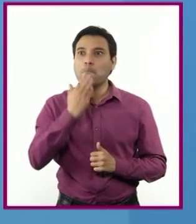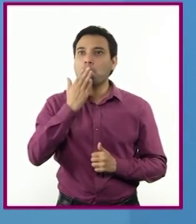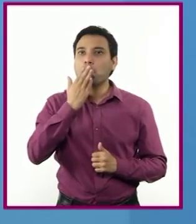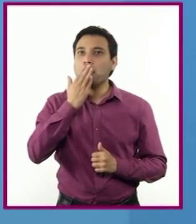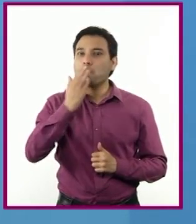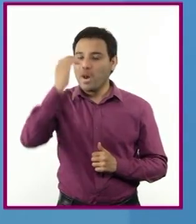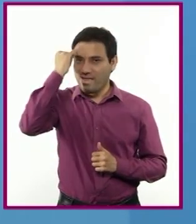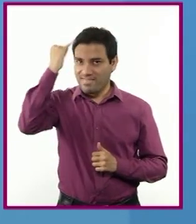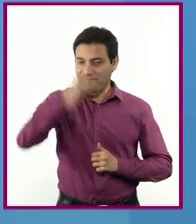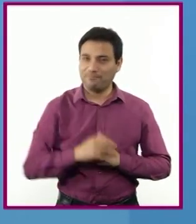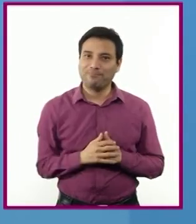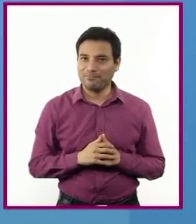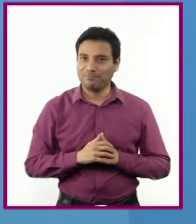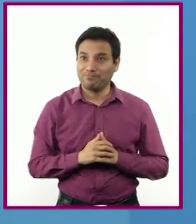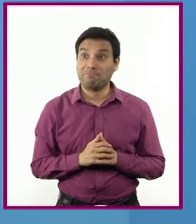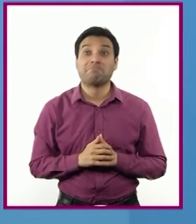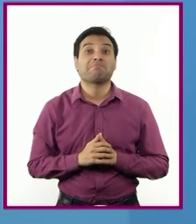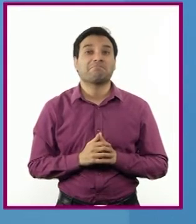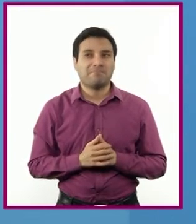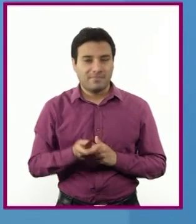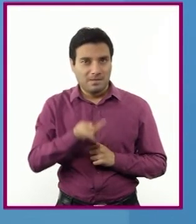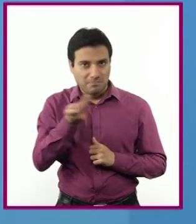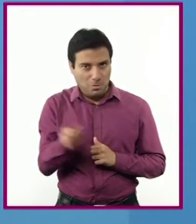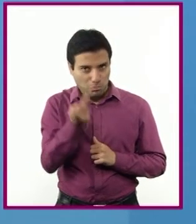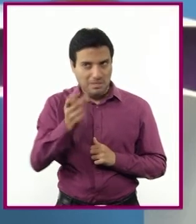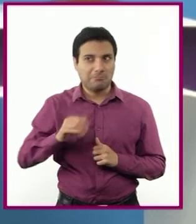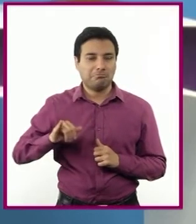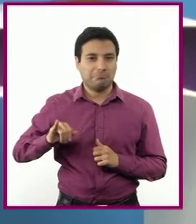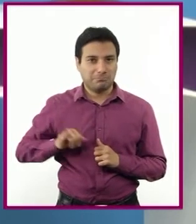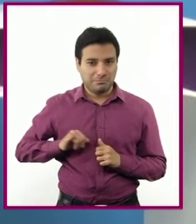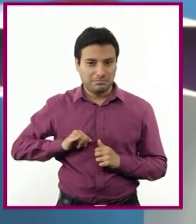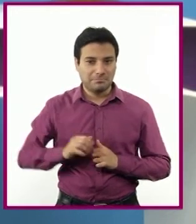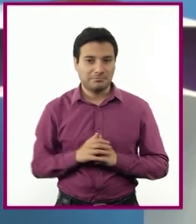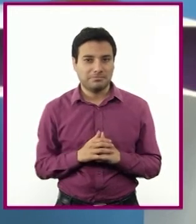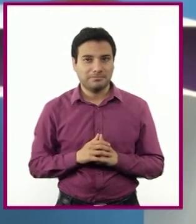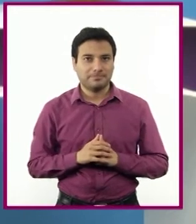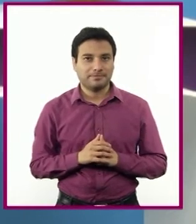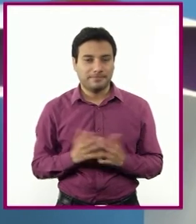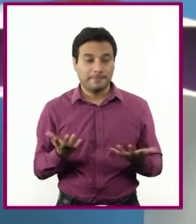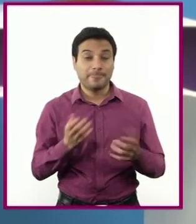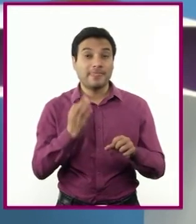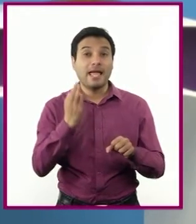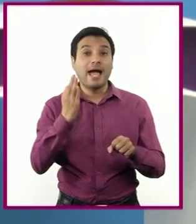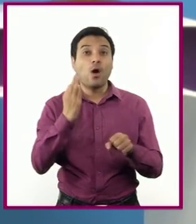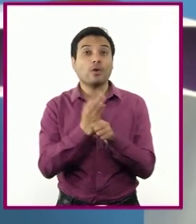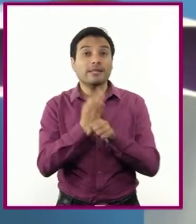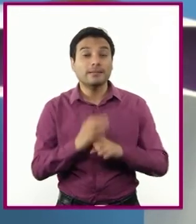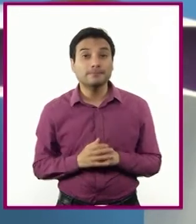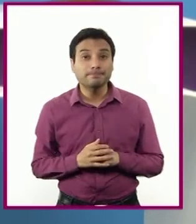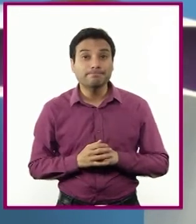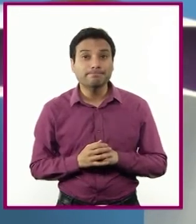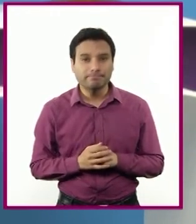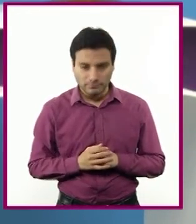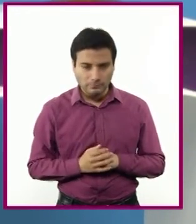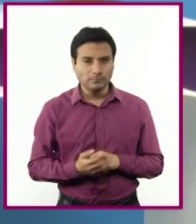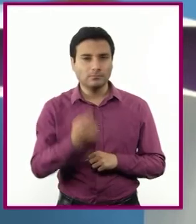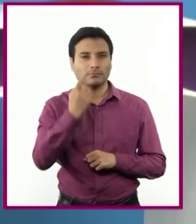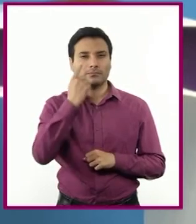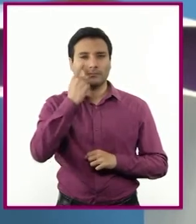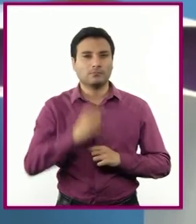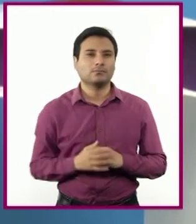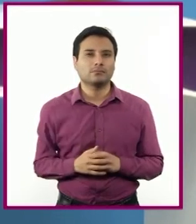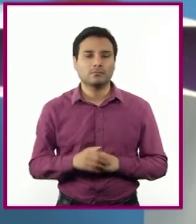idea, maestra, y muy buenas las preguntas, por cierto. Por el momento, ¿qué les parece si ejercitamos